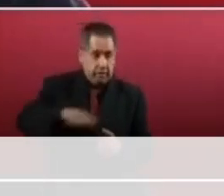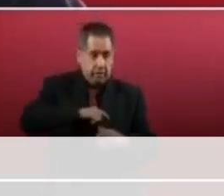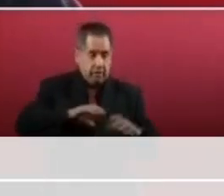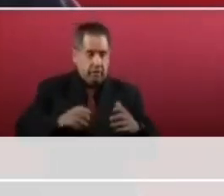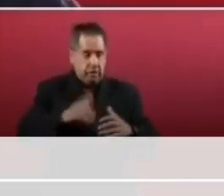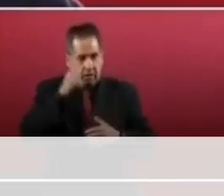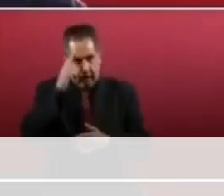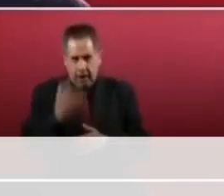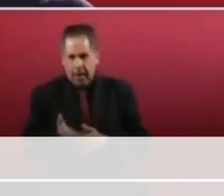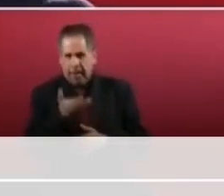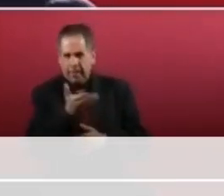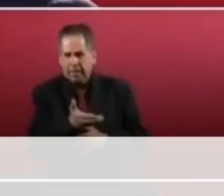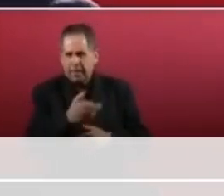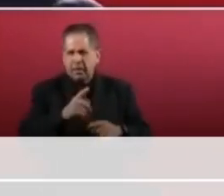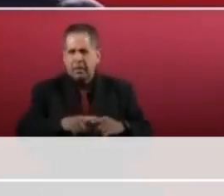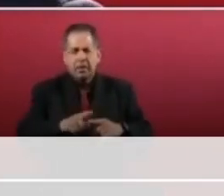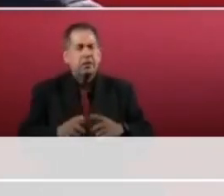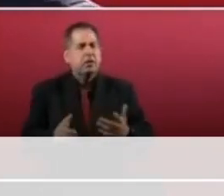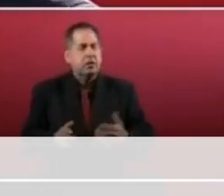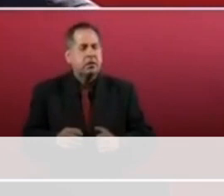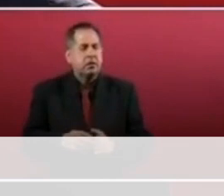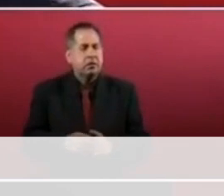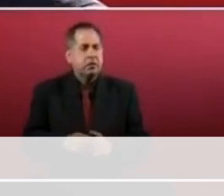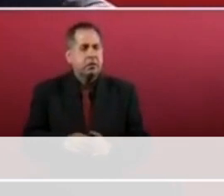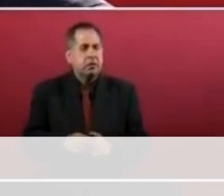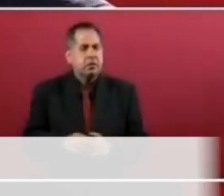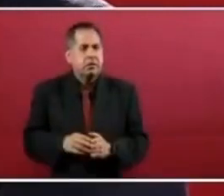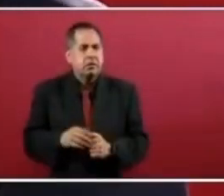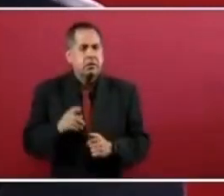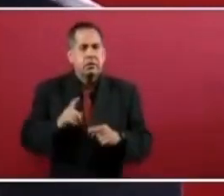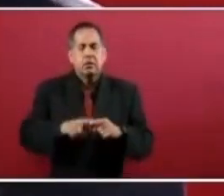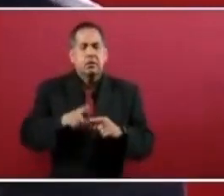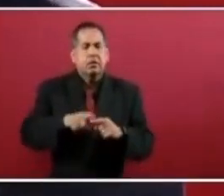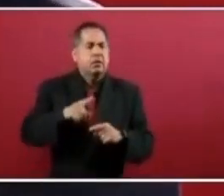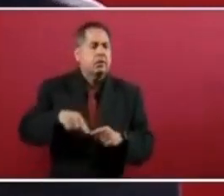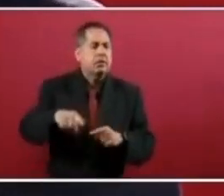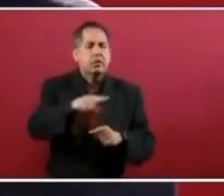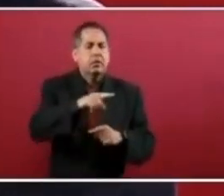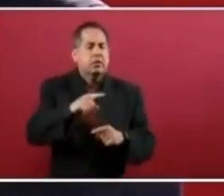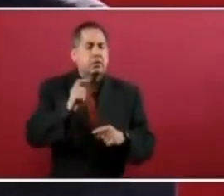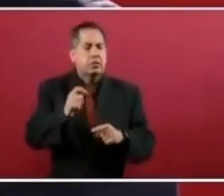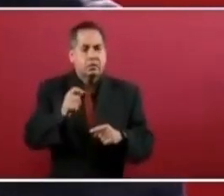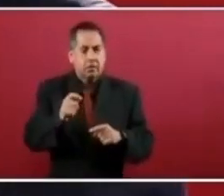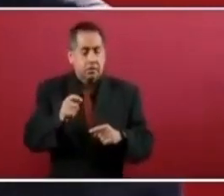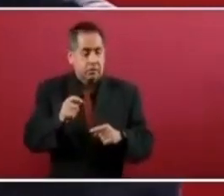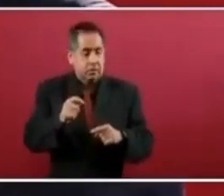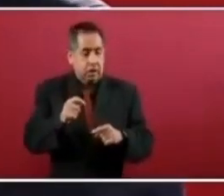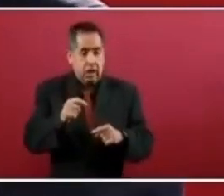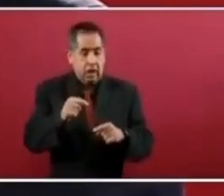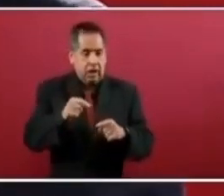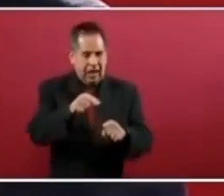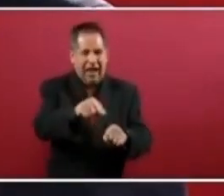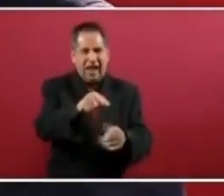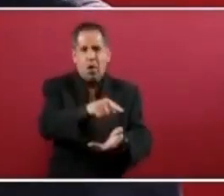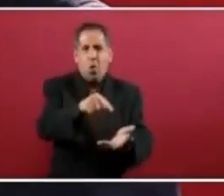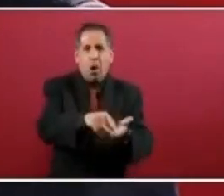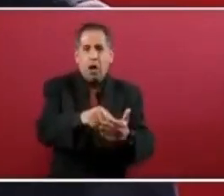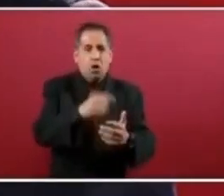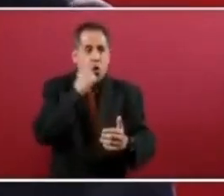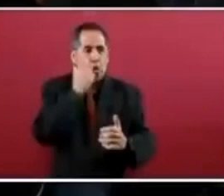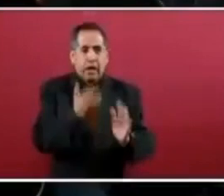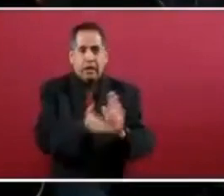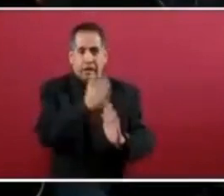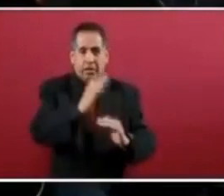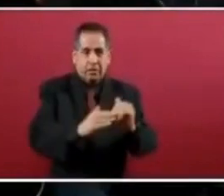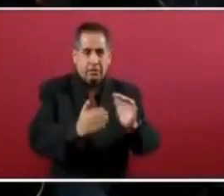a pedir a los que están impidiendo la construcción de